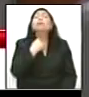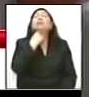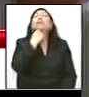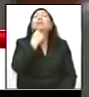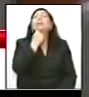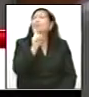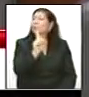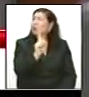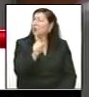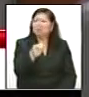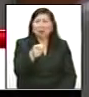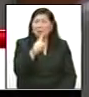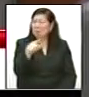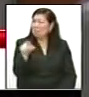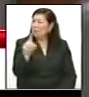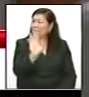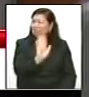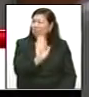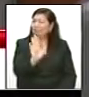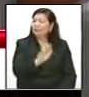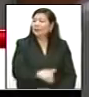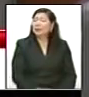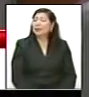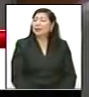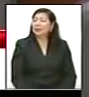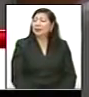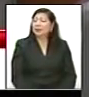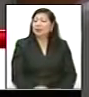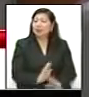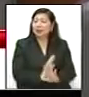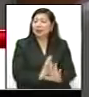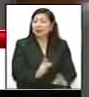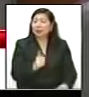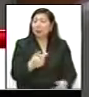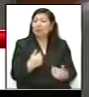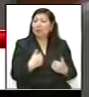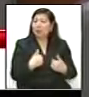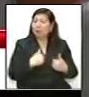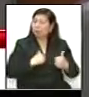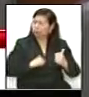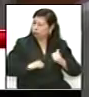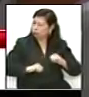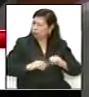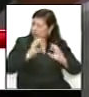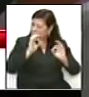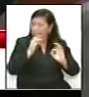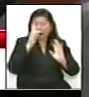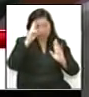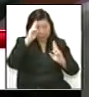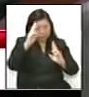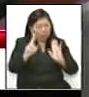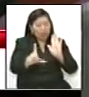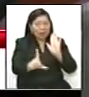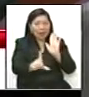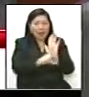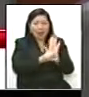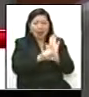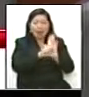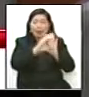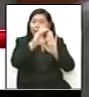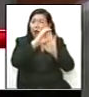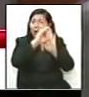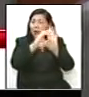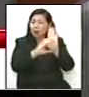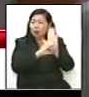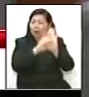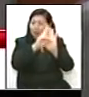que usted no ha cometido ningún error, ningún delito. Usted ha actuado conforme a la ley, con respeto a la Constitución y